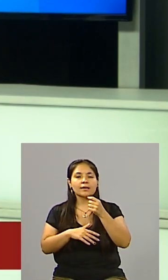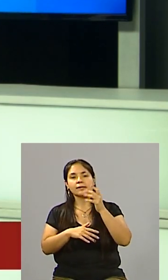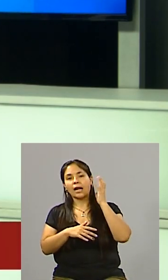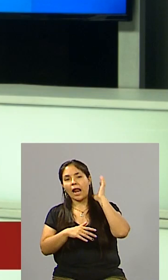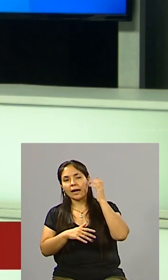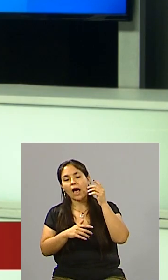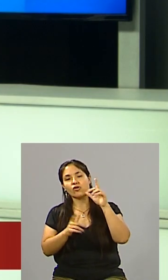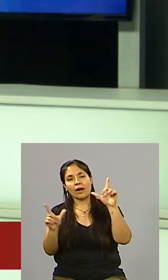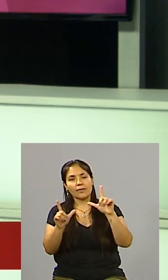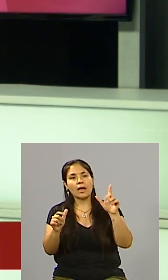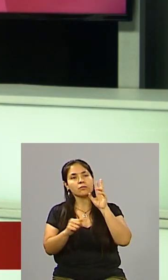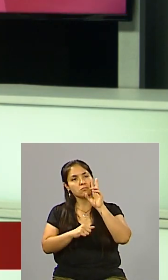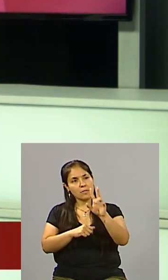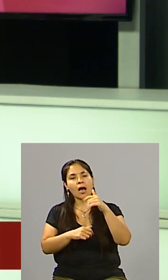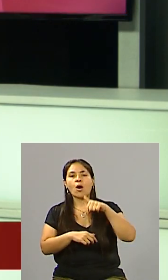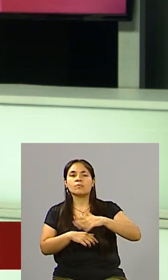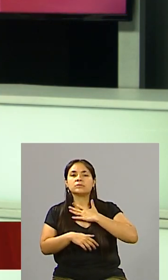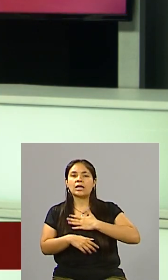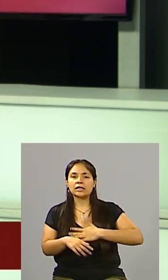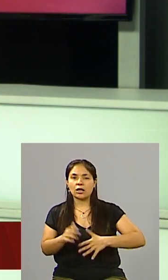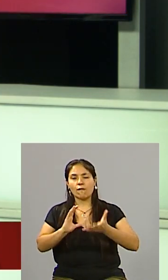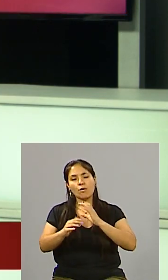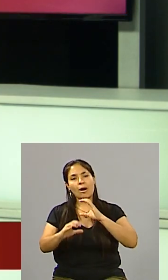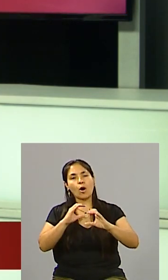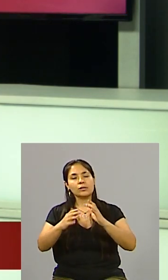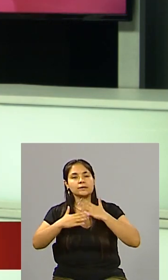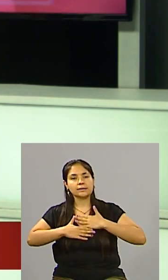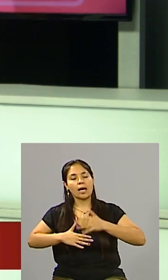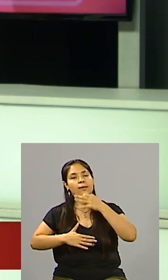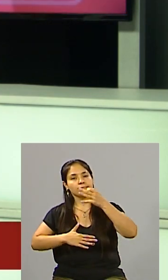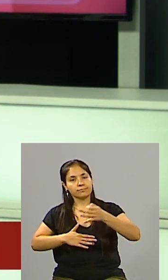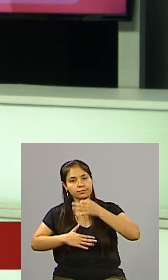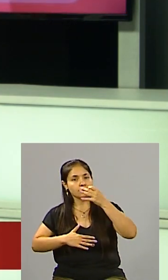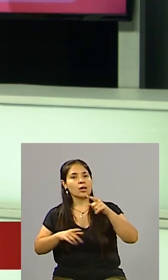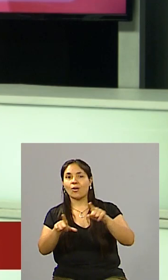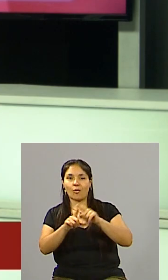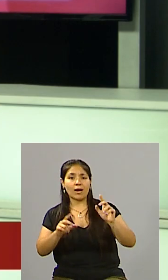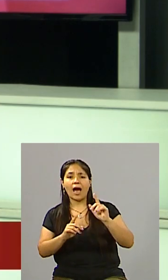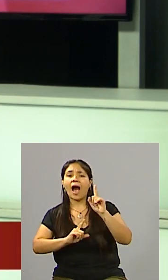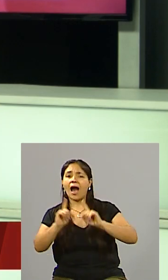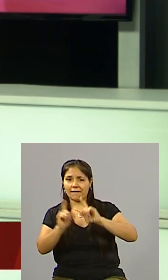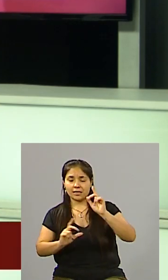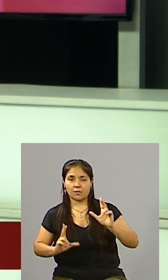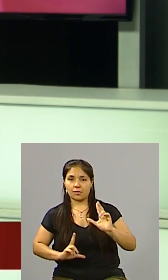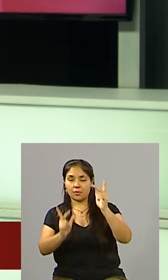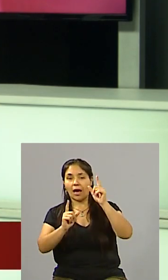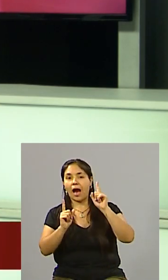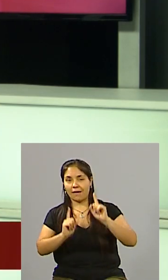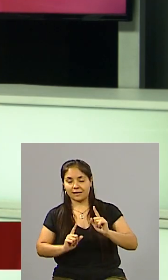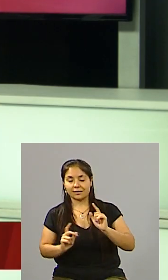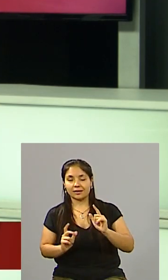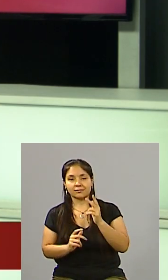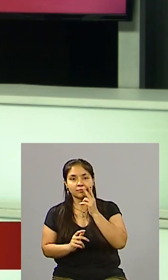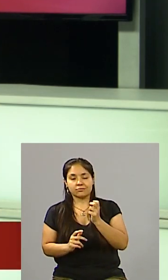se lo ve mucho más tranquilo, al menos en la forma de comunicarse. Pero también dicen, sigue siendo enérgico en algunas posturas y en otras